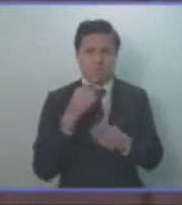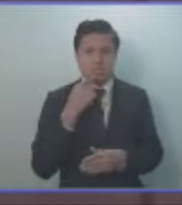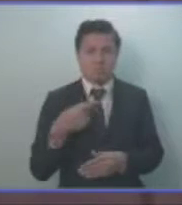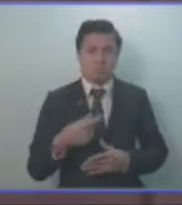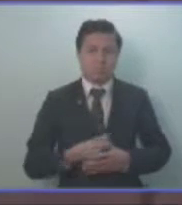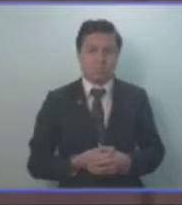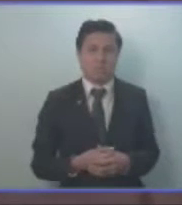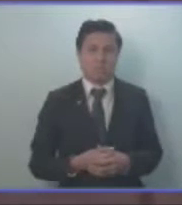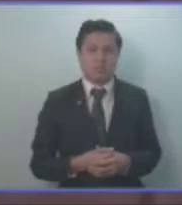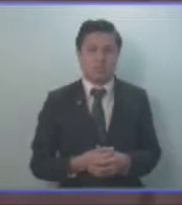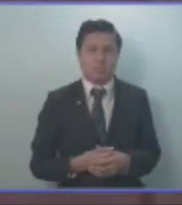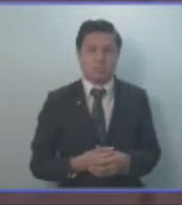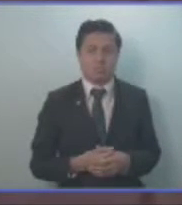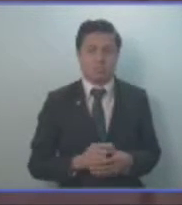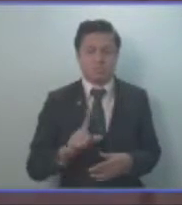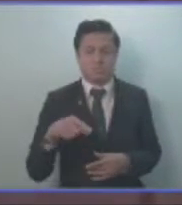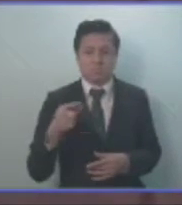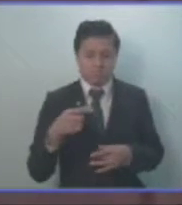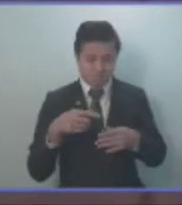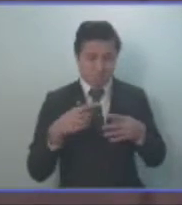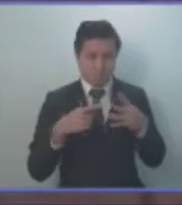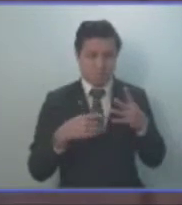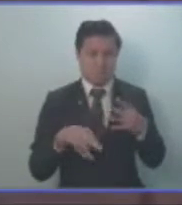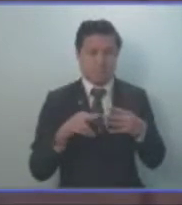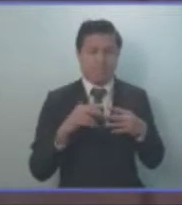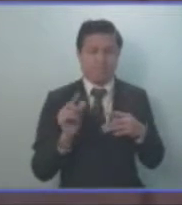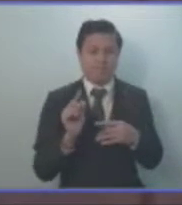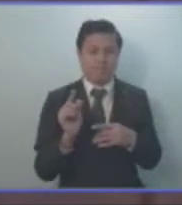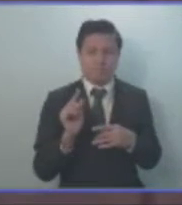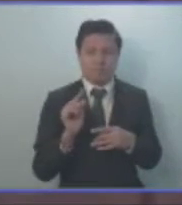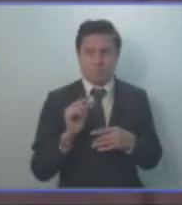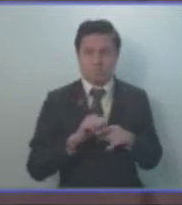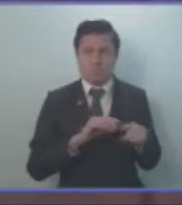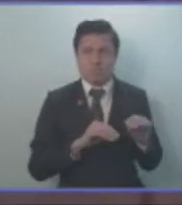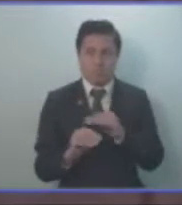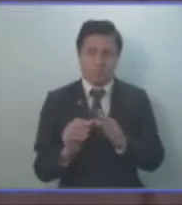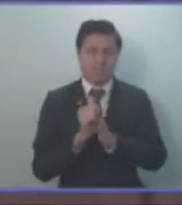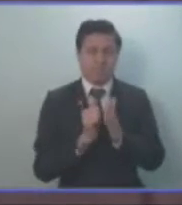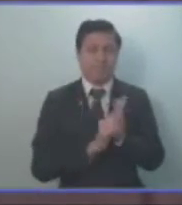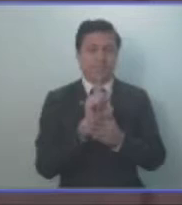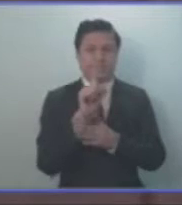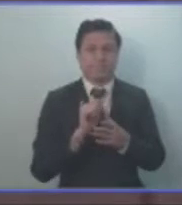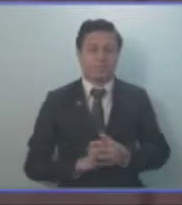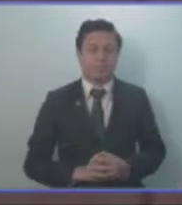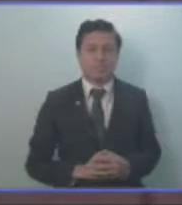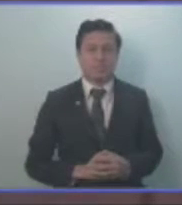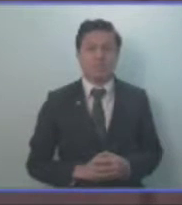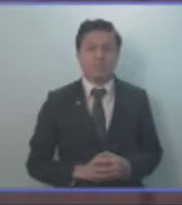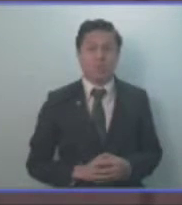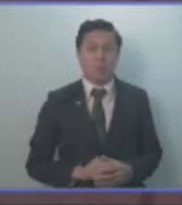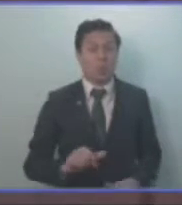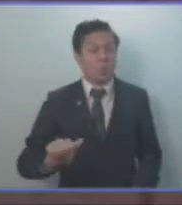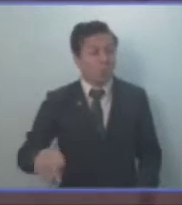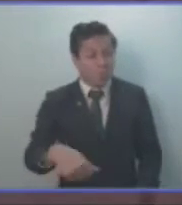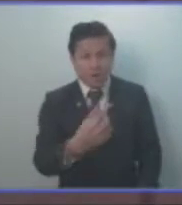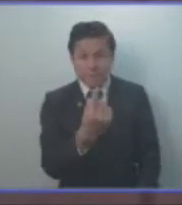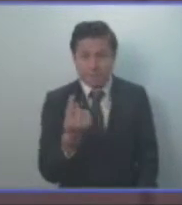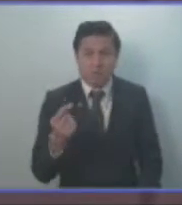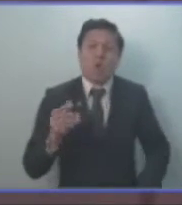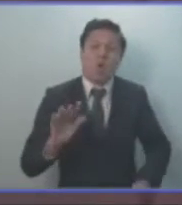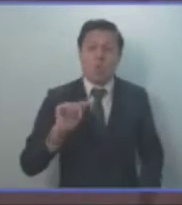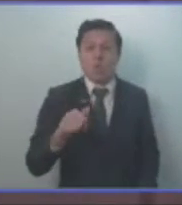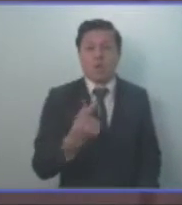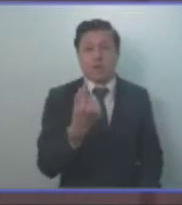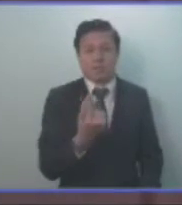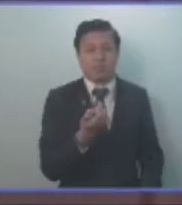decreta las siguientes disposiciones transitorias. Artículo 1. Toda persona natural o jurídica